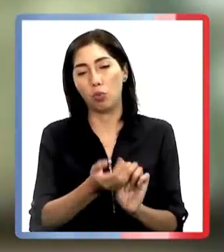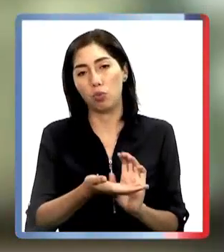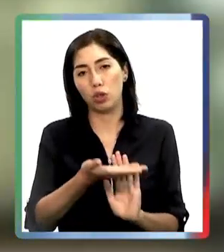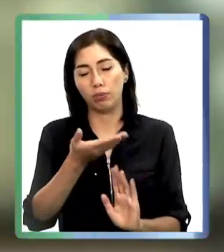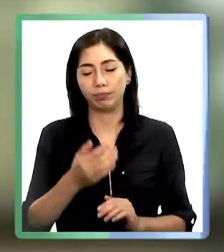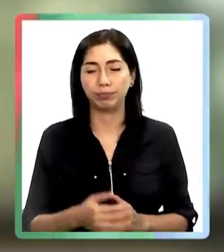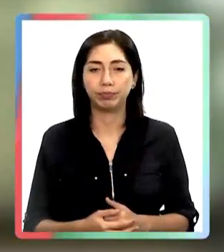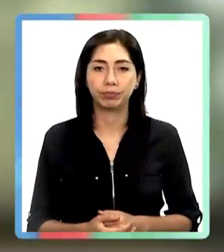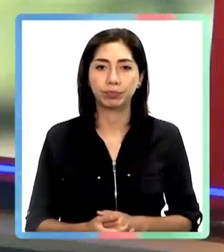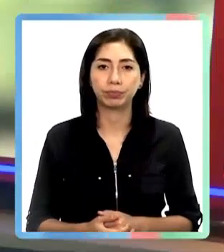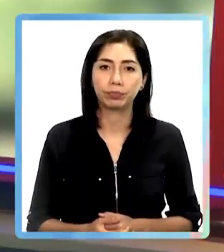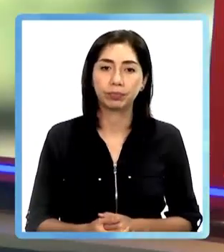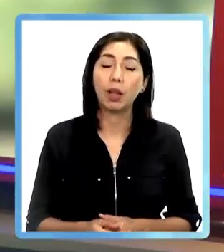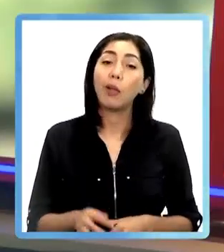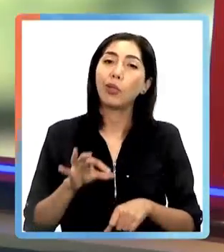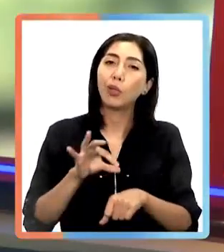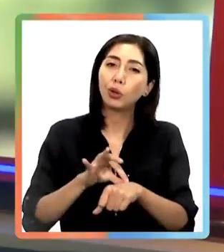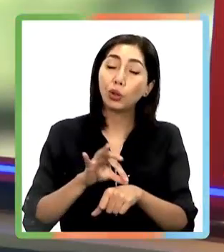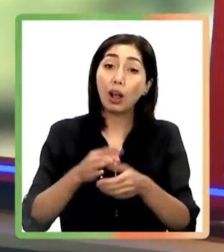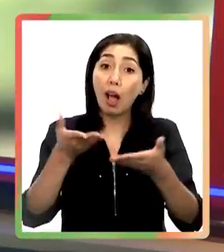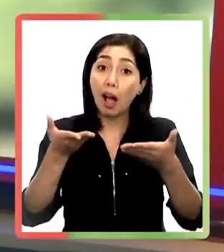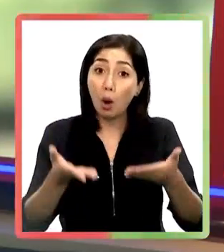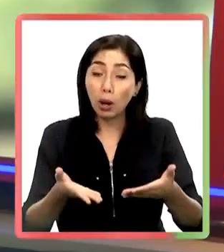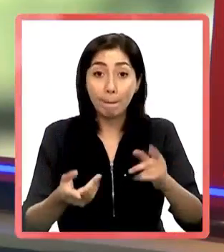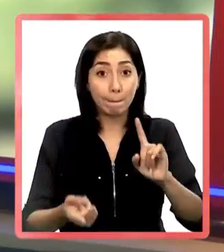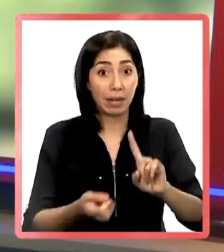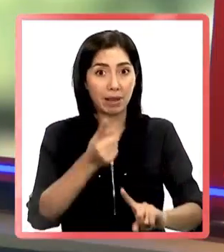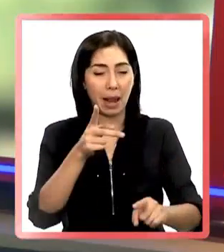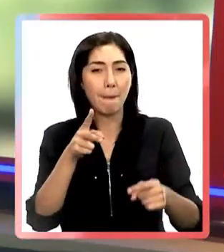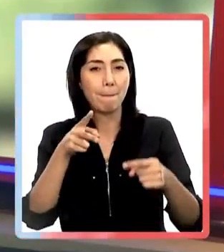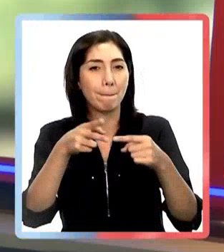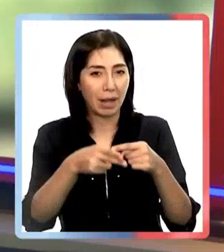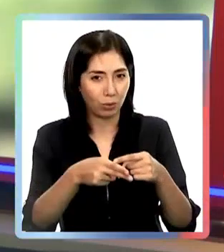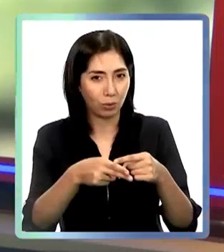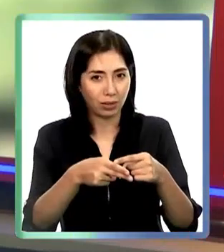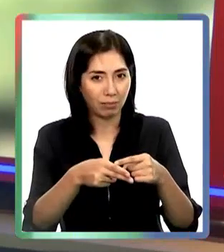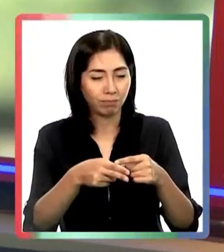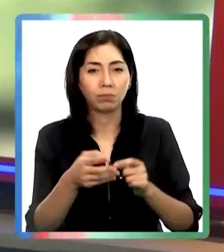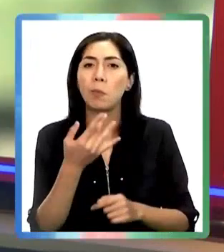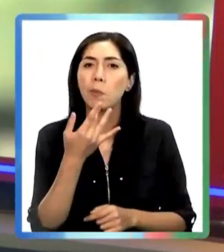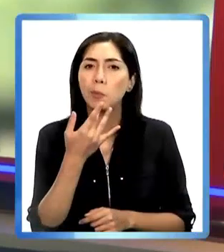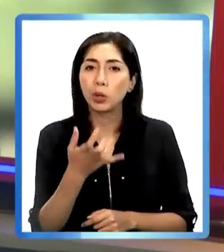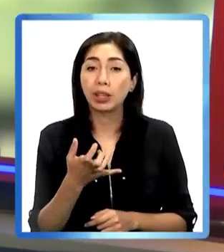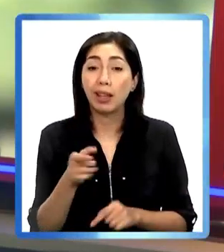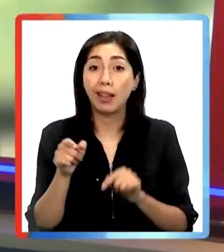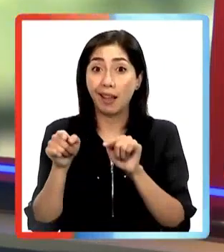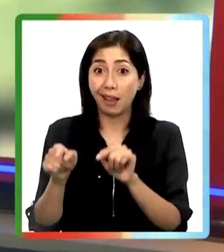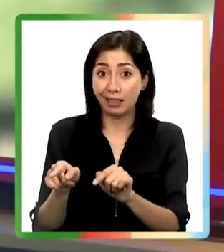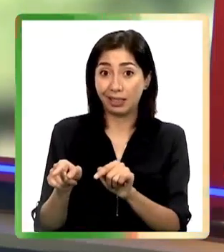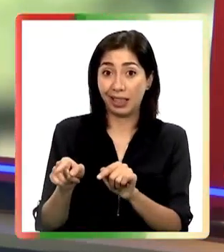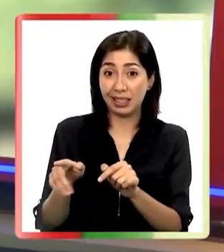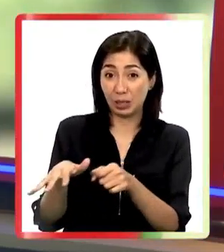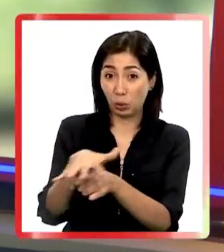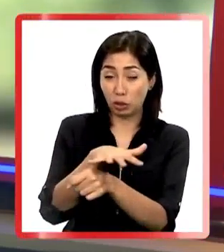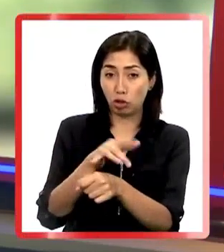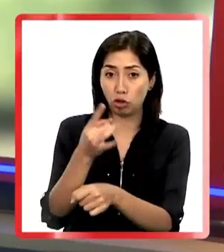de la carga laboral. Doctor Mauricio Droguet, vamos a hacer la primera pausa porque este síndrome no solo afecta a los adultos,